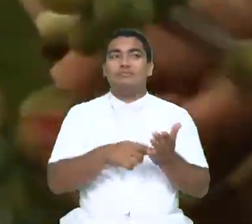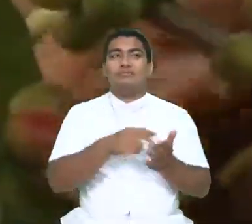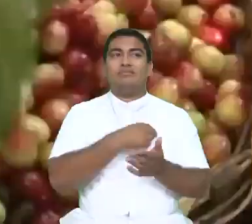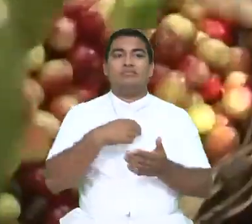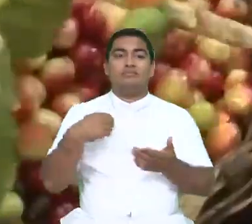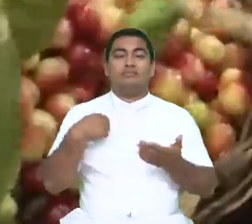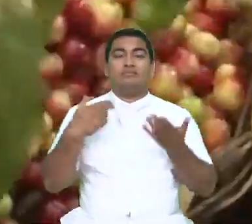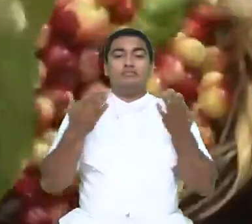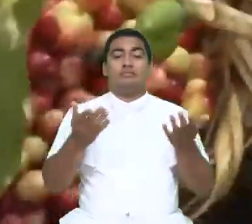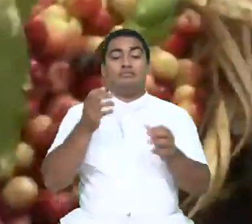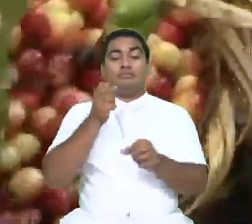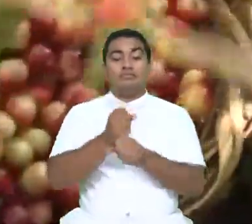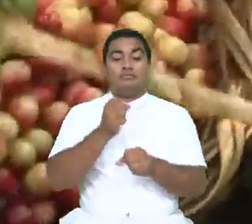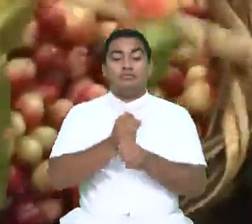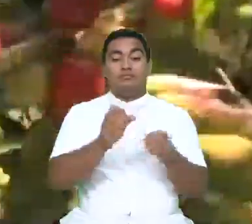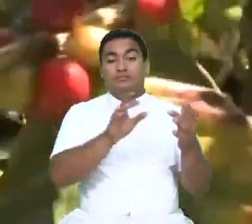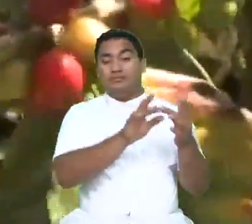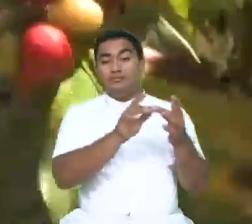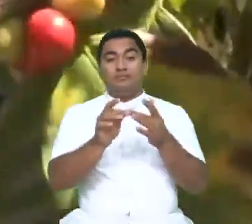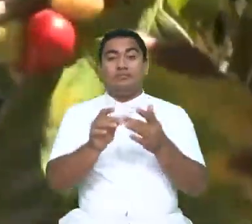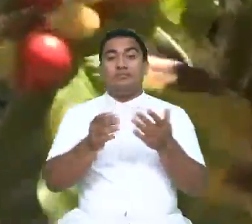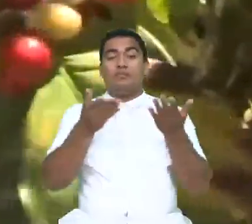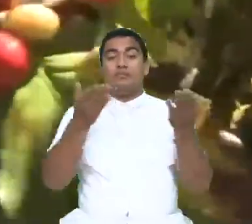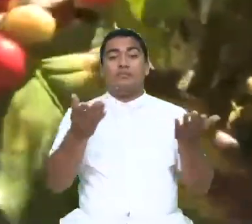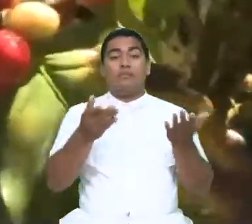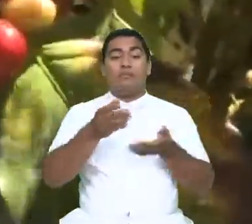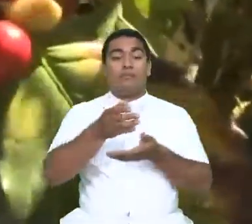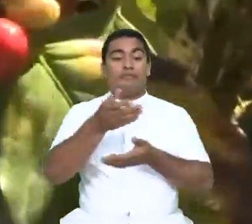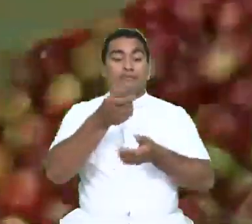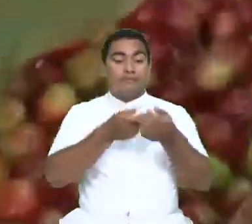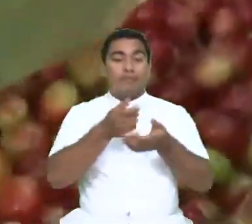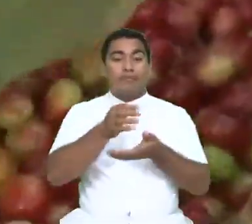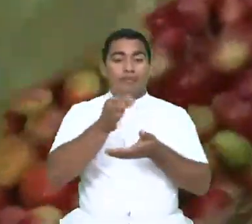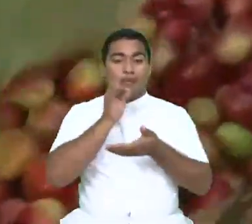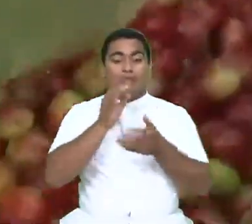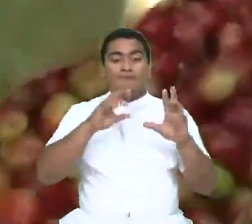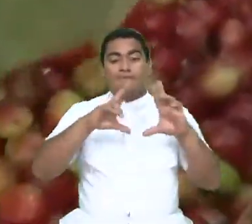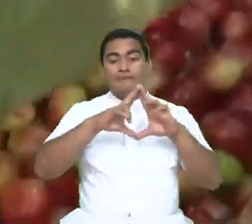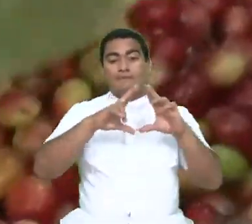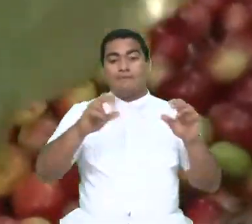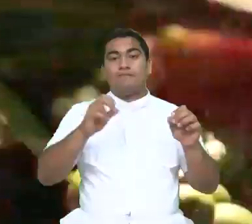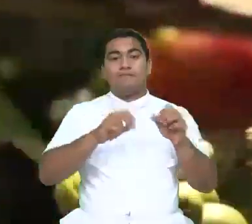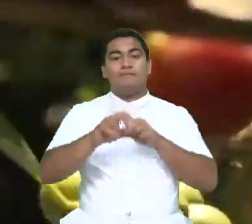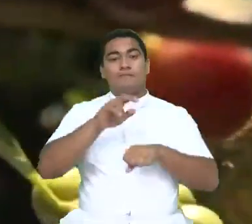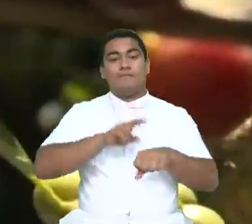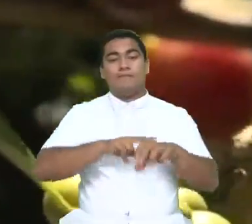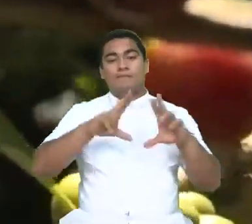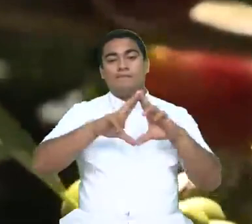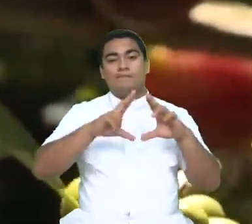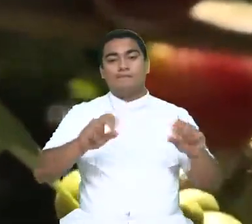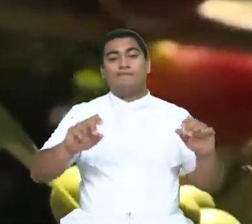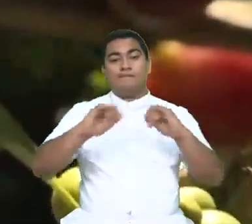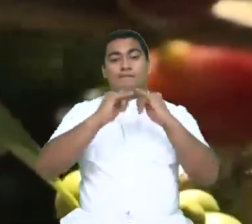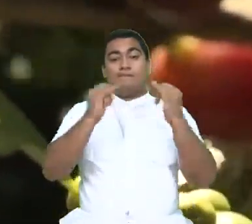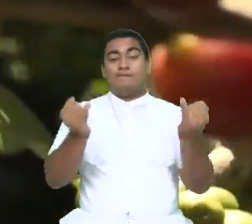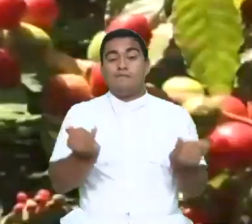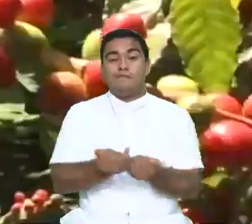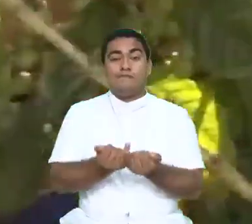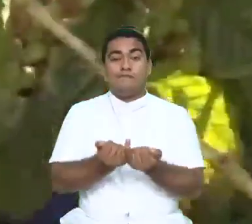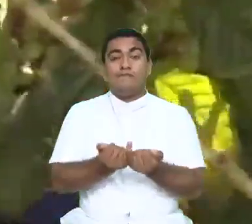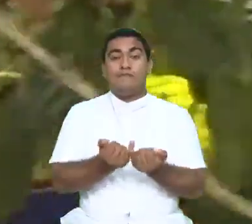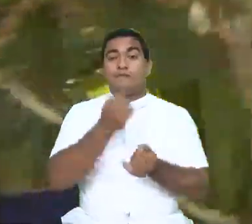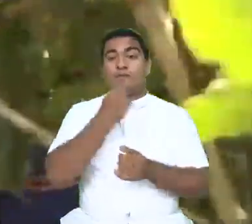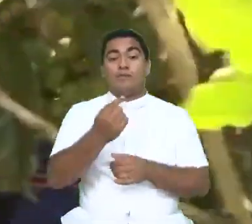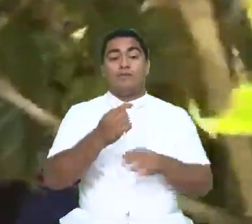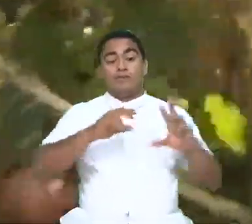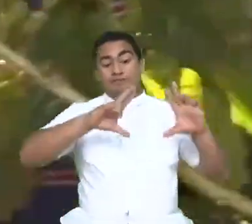eventos especiales que promuevan la calidad del café nicaragüense a nivel nacional e internacional, con el objetivo de posicionar a la Tierra de